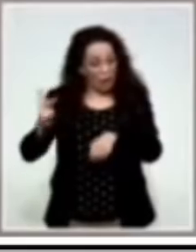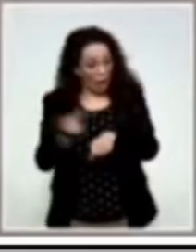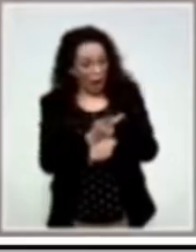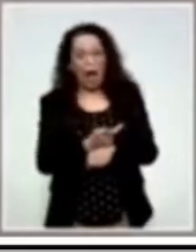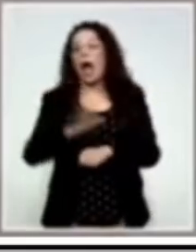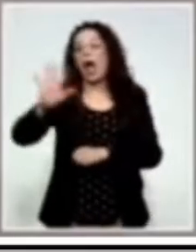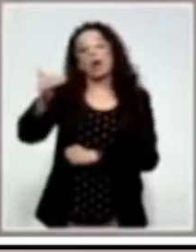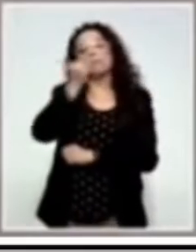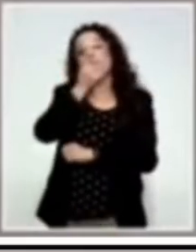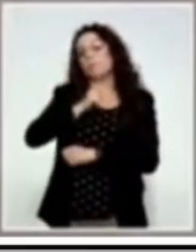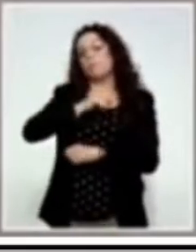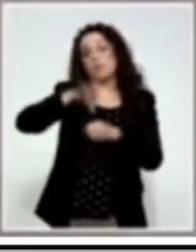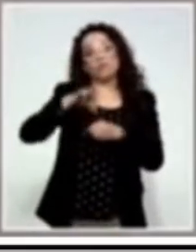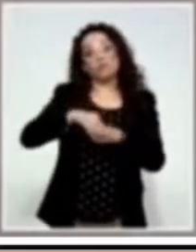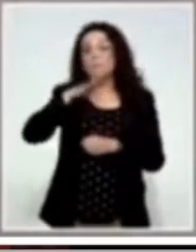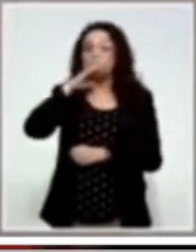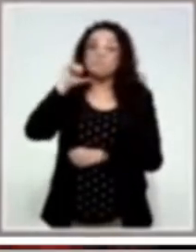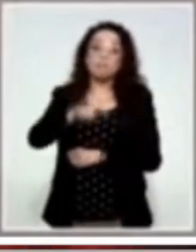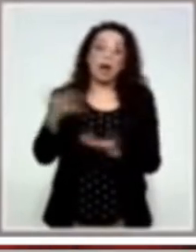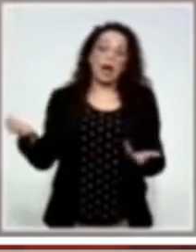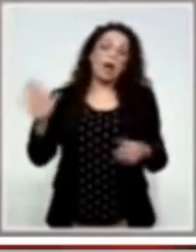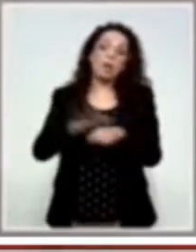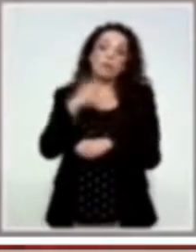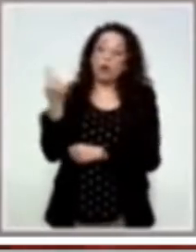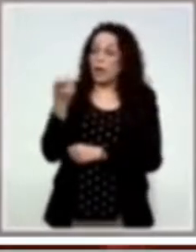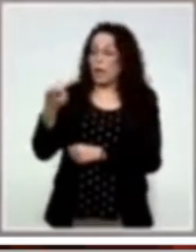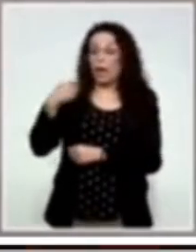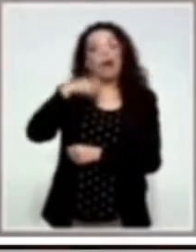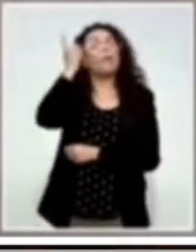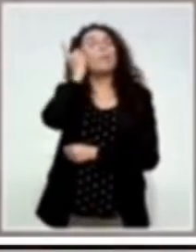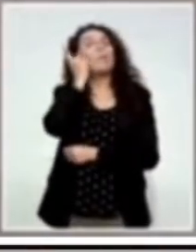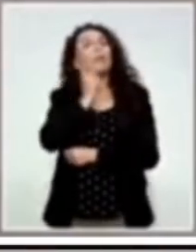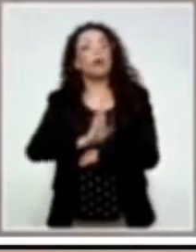se contó mal, pues estaba dormido durante la sesión pública.